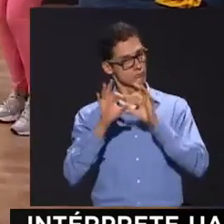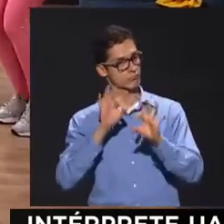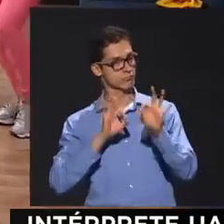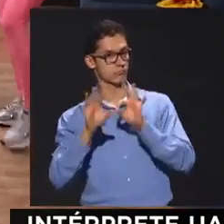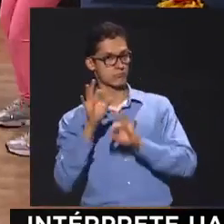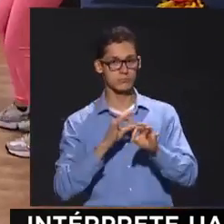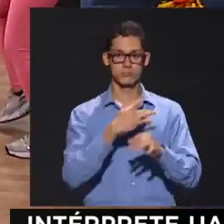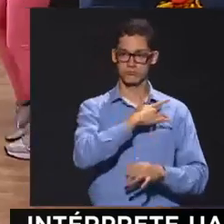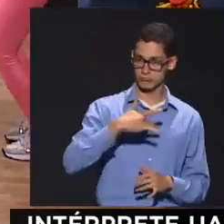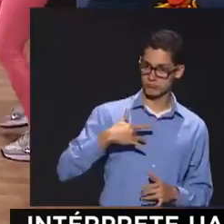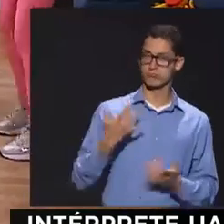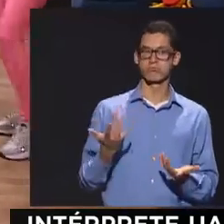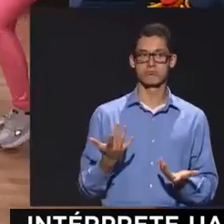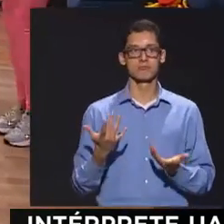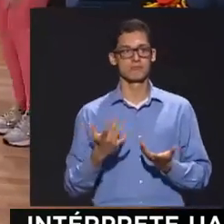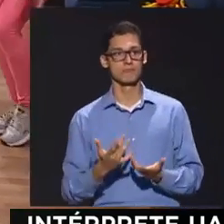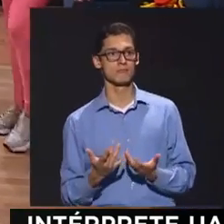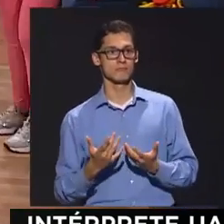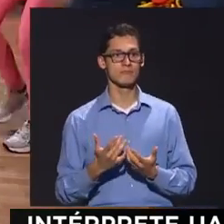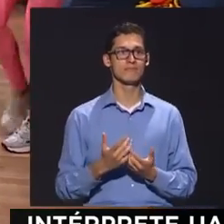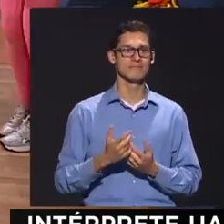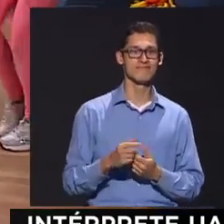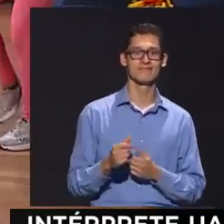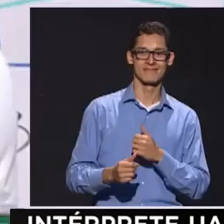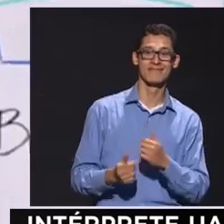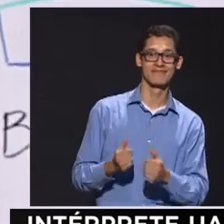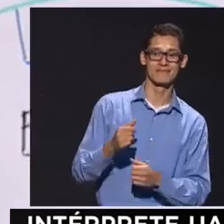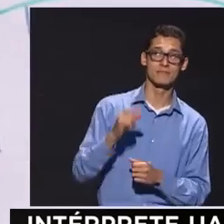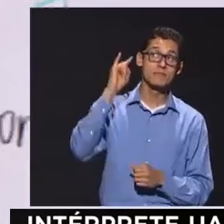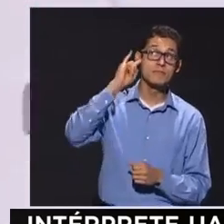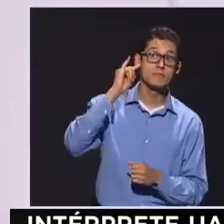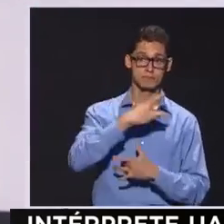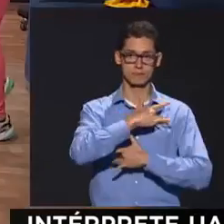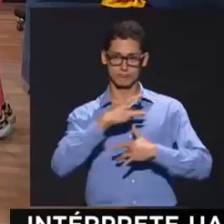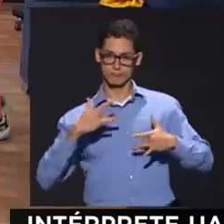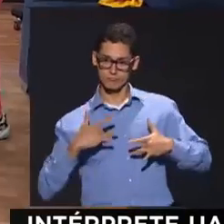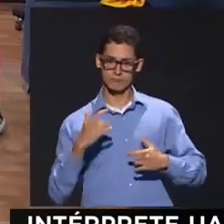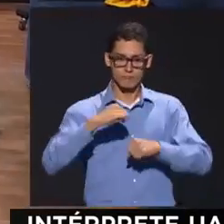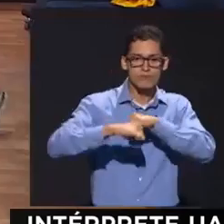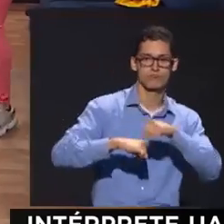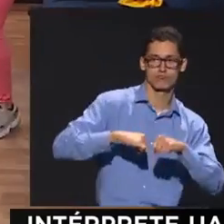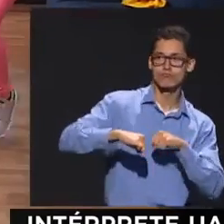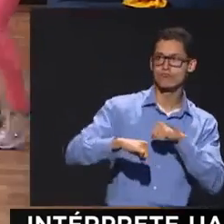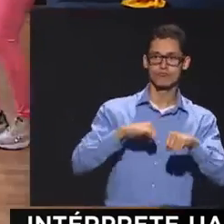salud vive sano nuevas que pues la vida con su tambor